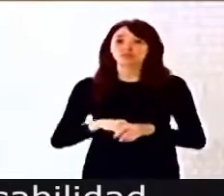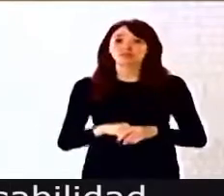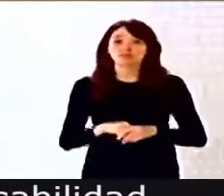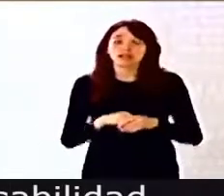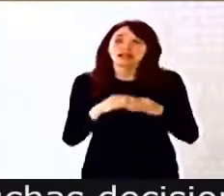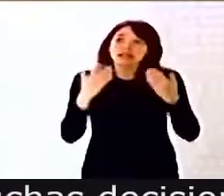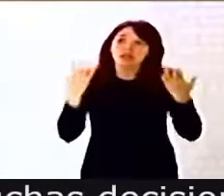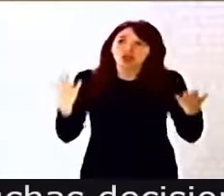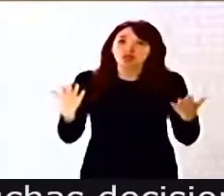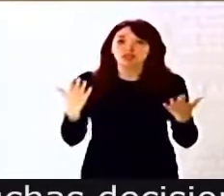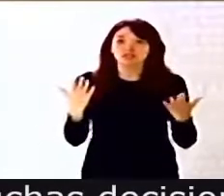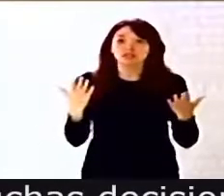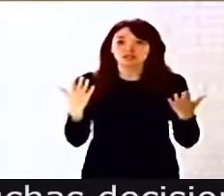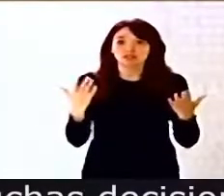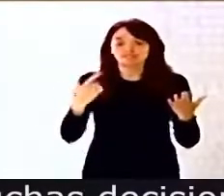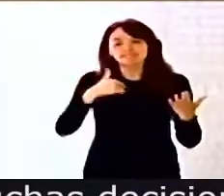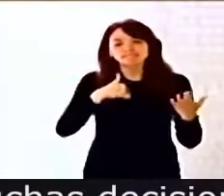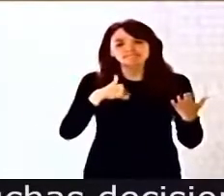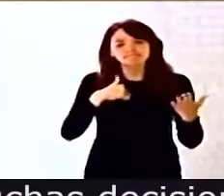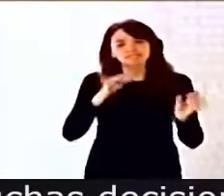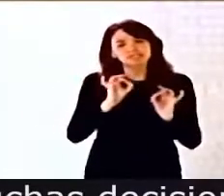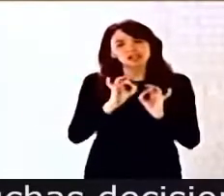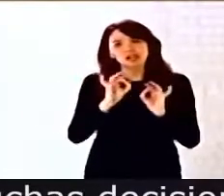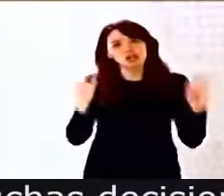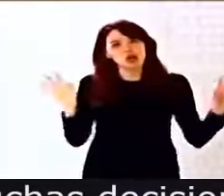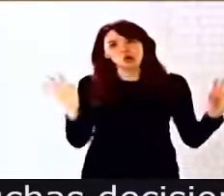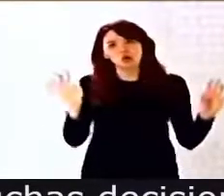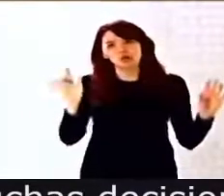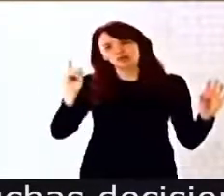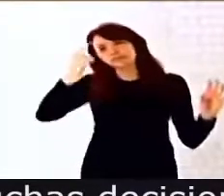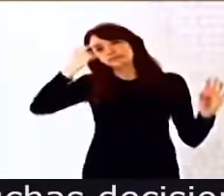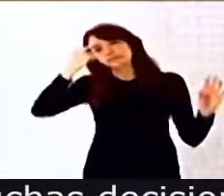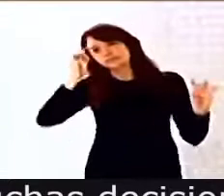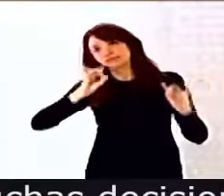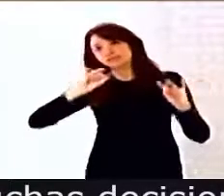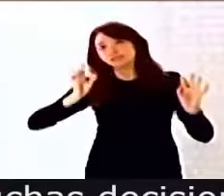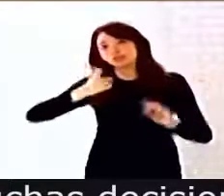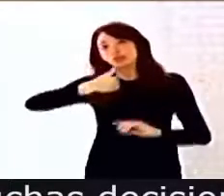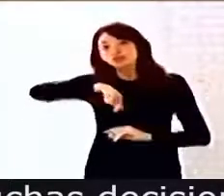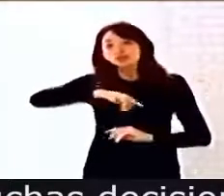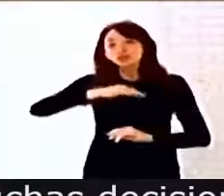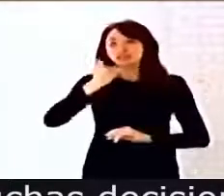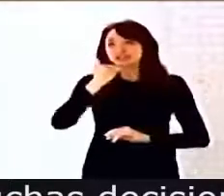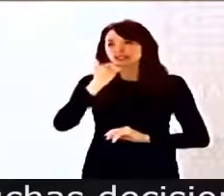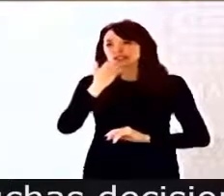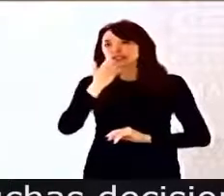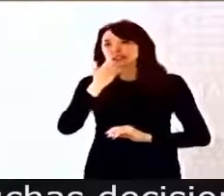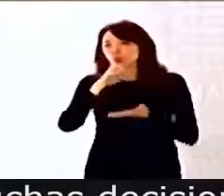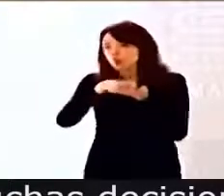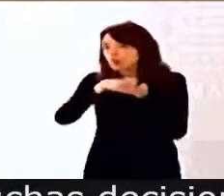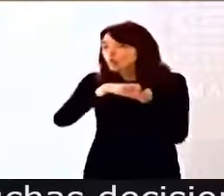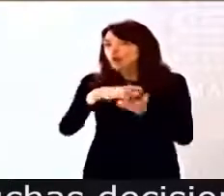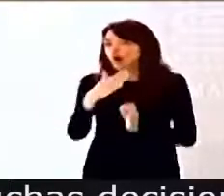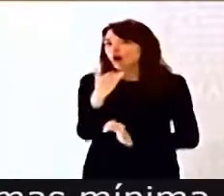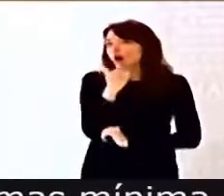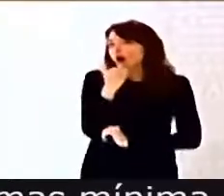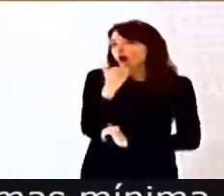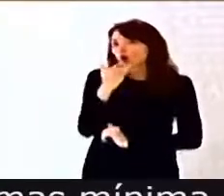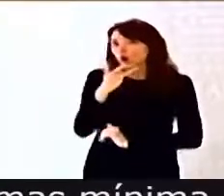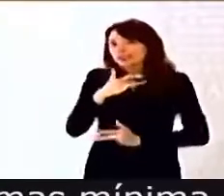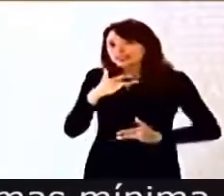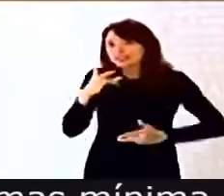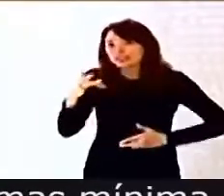tanto, yo, desde luego, lo que debemos tener claro es que, ante la más mínima duda de que presentemos algún síntoma,